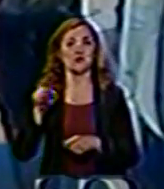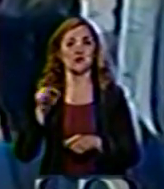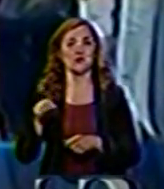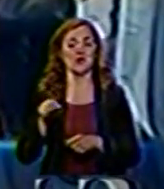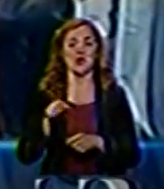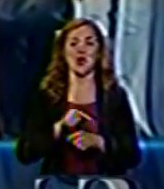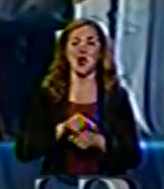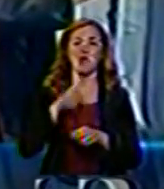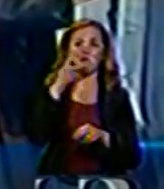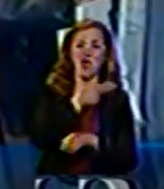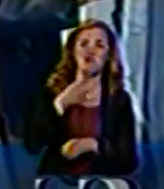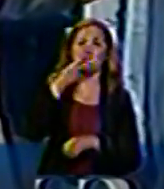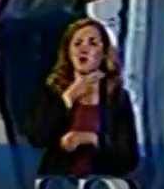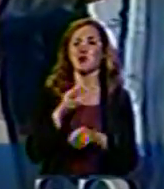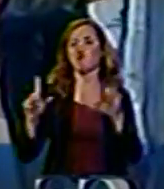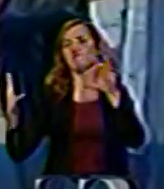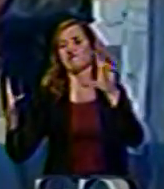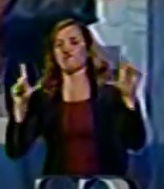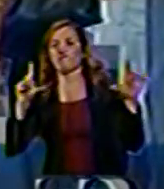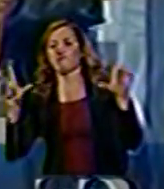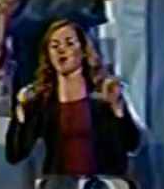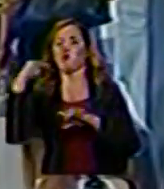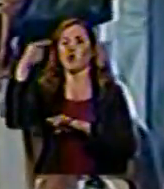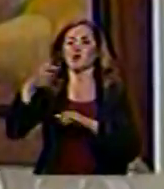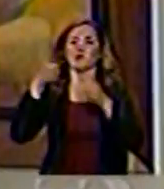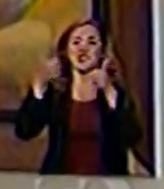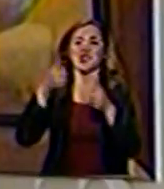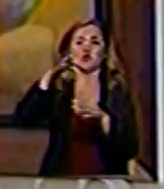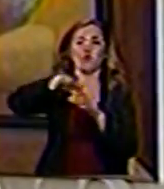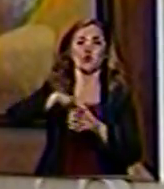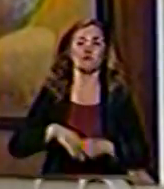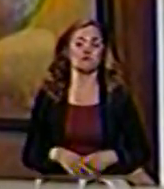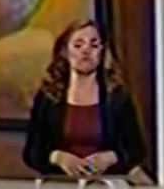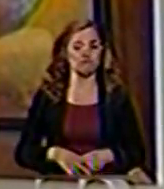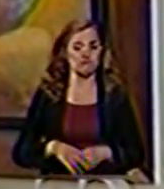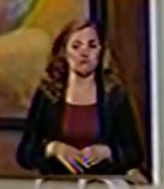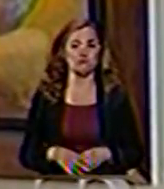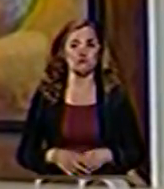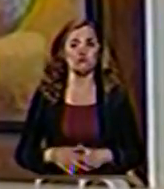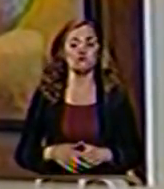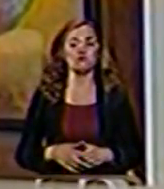seguramente busca algunos minutos de fama de cara a las próximas elecciones. Carlos Acoto, 24 horas.